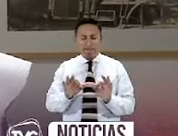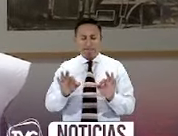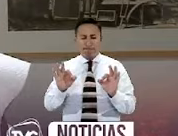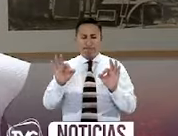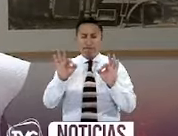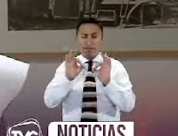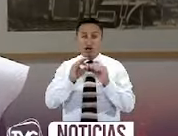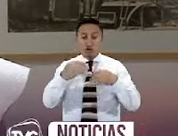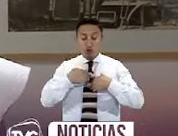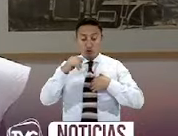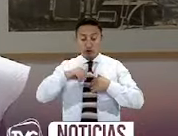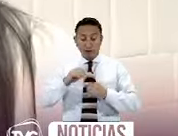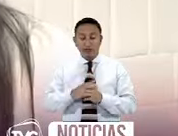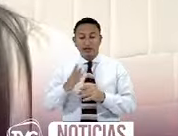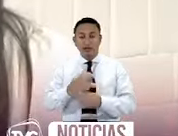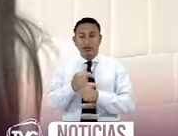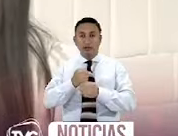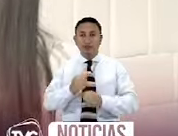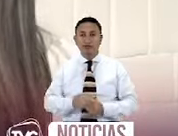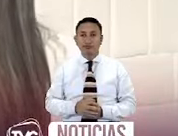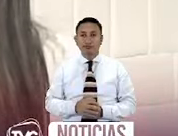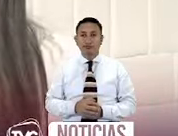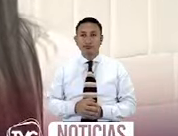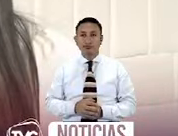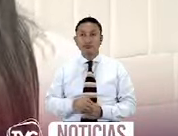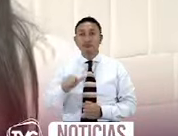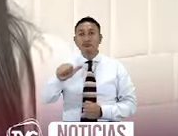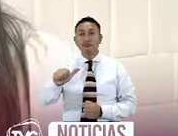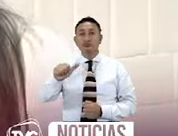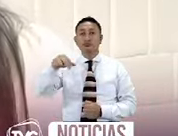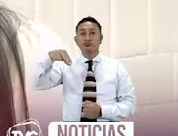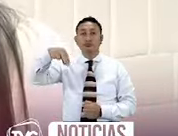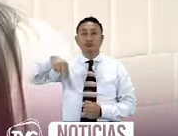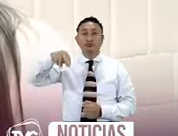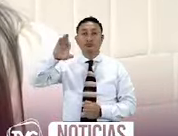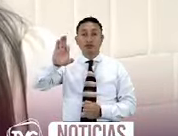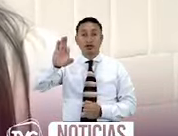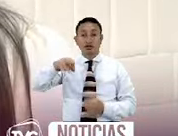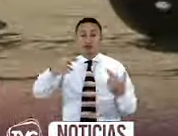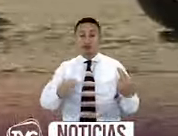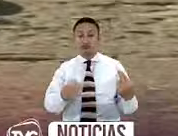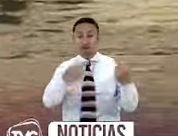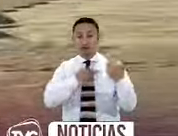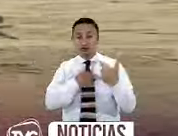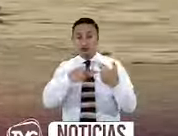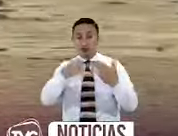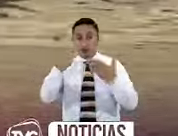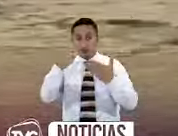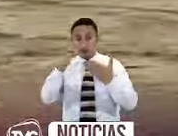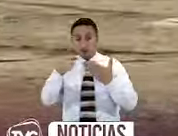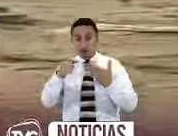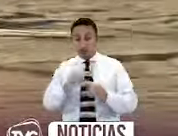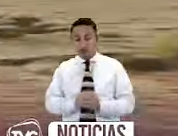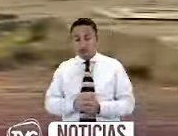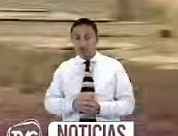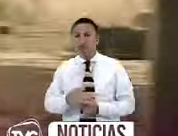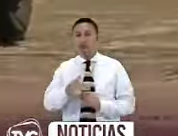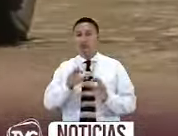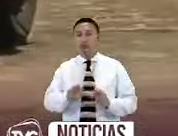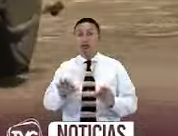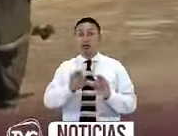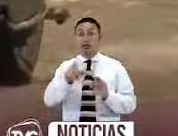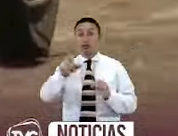tengamos seguridad. Va a ser la Agencia Metropolitana de Tránsito, va a estar a cargo del catastro. Resalta la importancia de que los motorizados